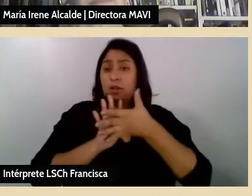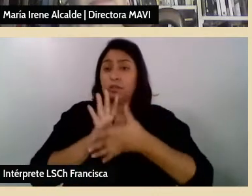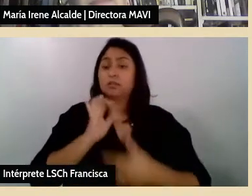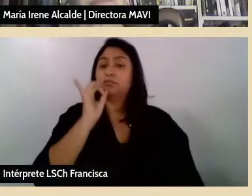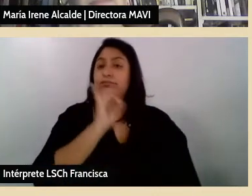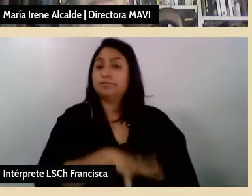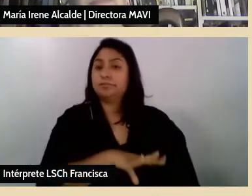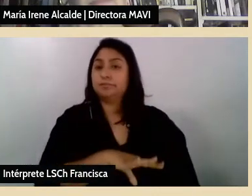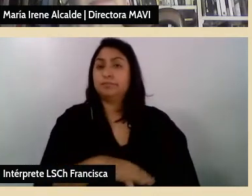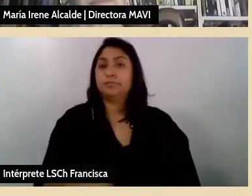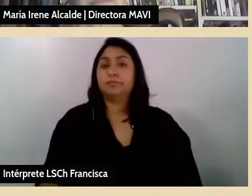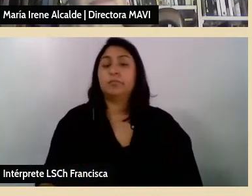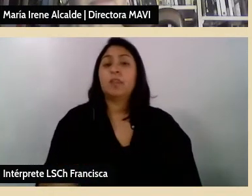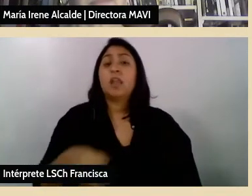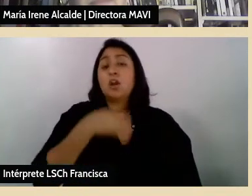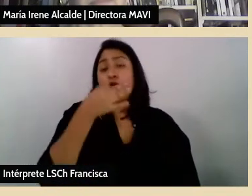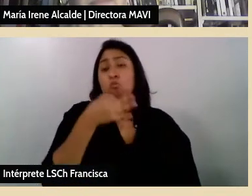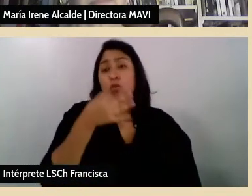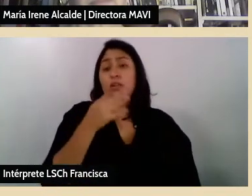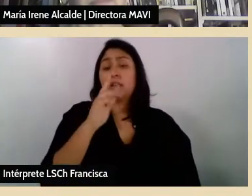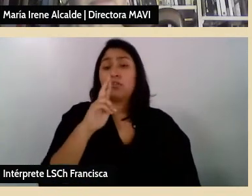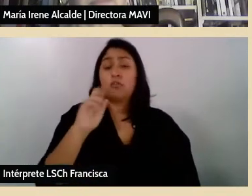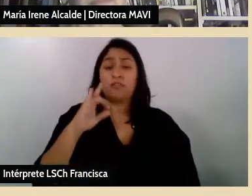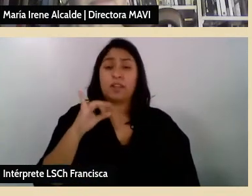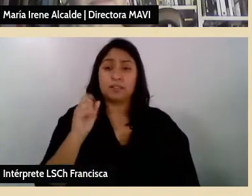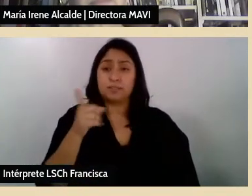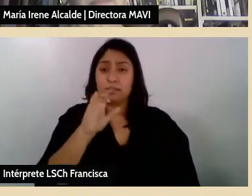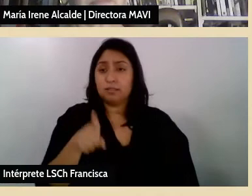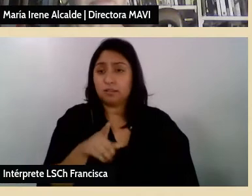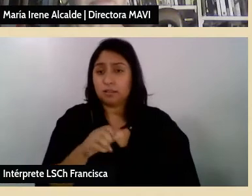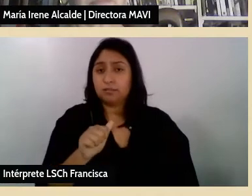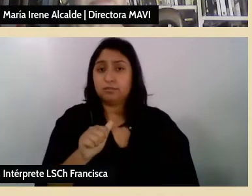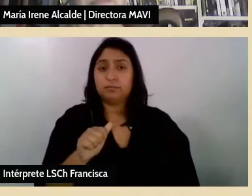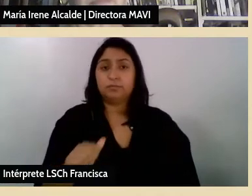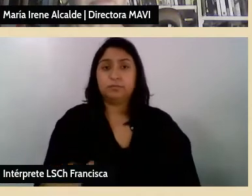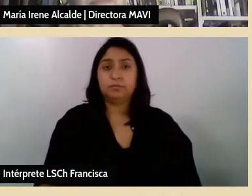más, Francisca, con respecto a aquello.